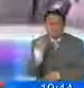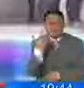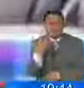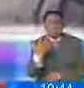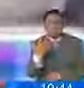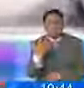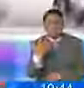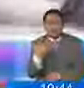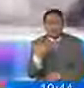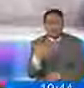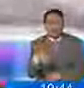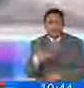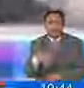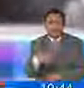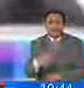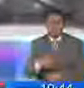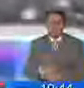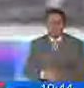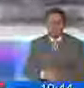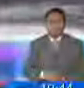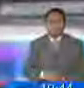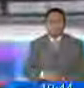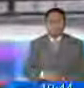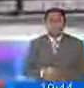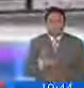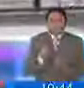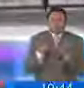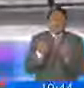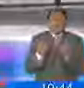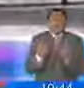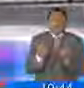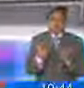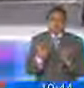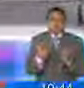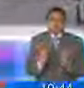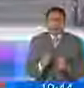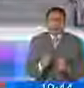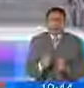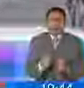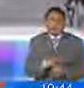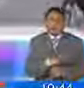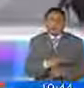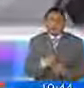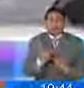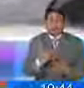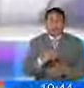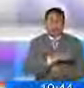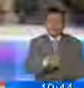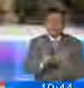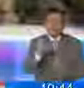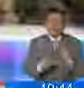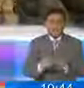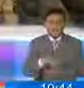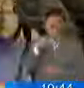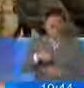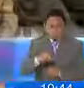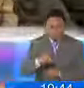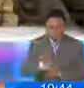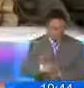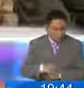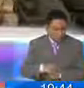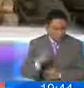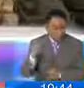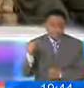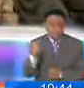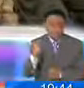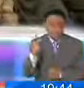5 angelitos. Entonces fue una sorpresa muy grande en el quirófano para todas las personas que estaban ahí, que